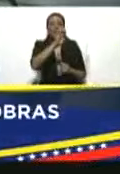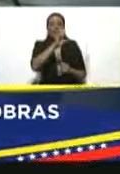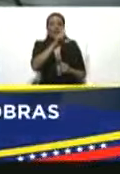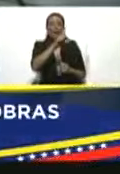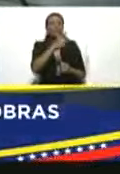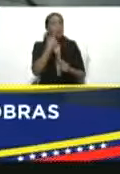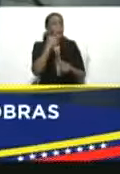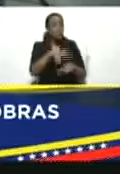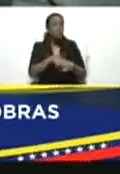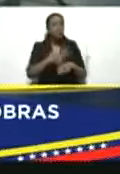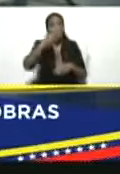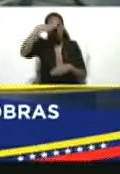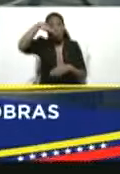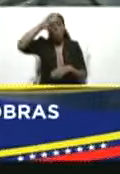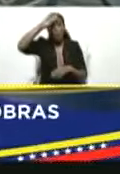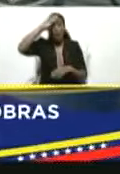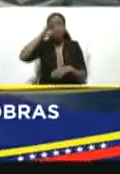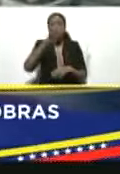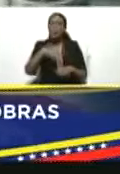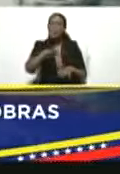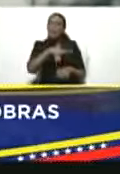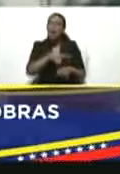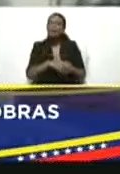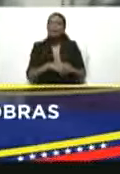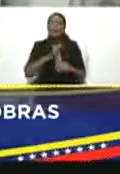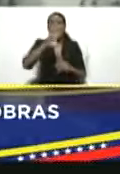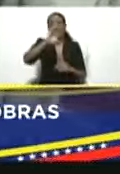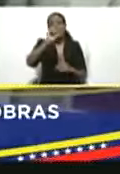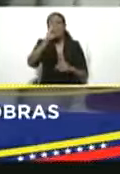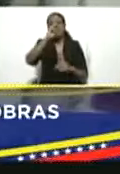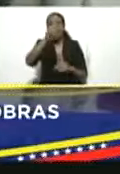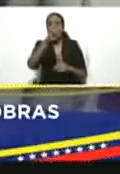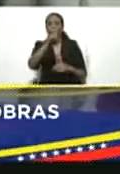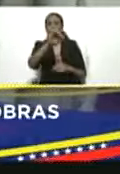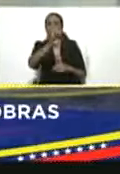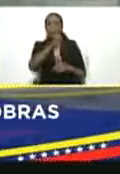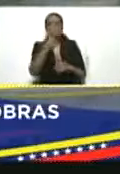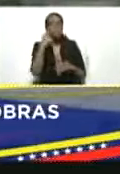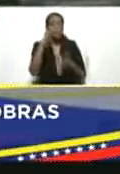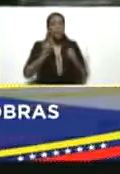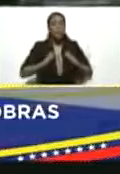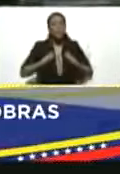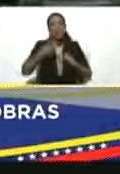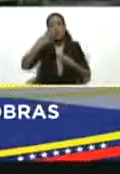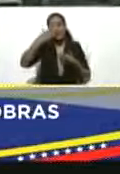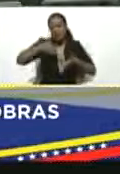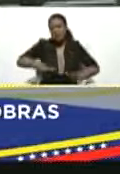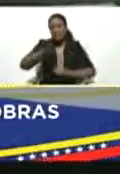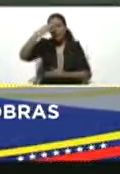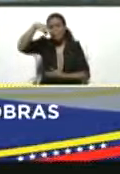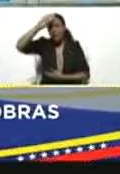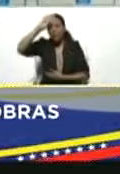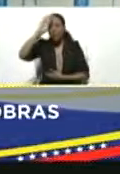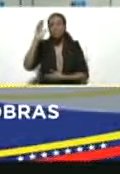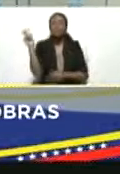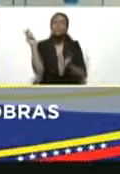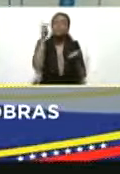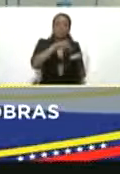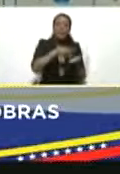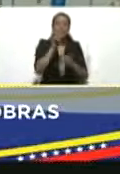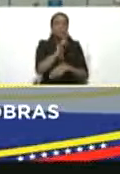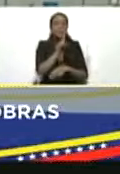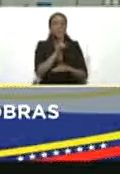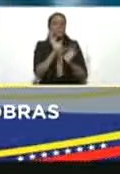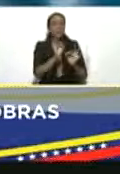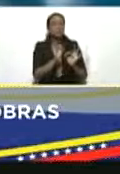eres tú Miguel Ángel Soy cubano De qué parte de Camagüey provincia camag la provincia de la ganadería y de los poeta